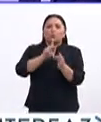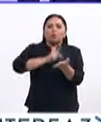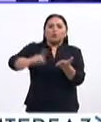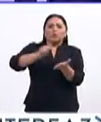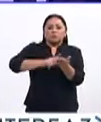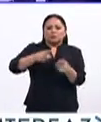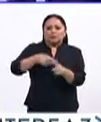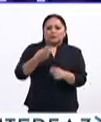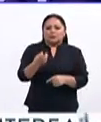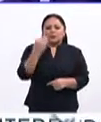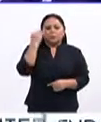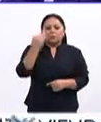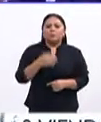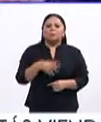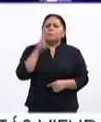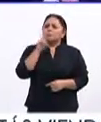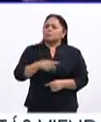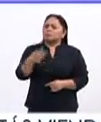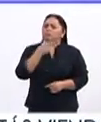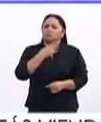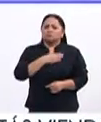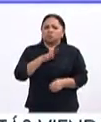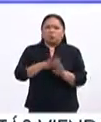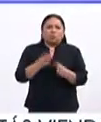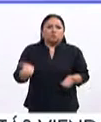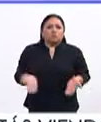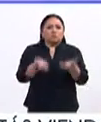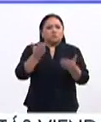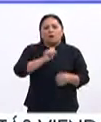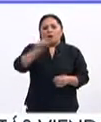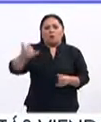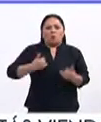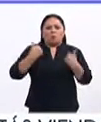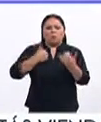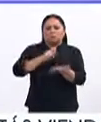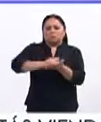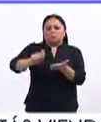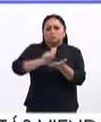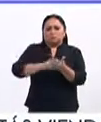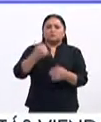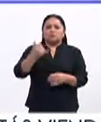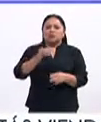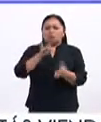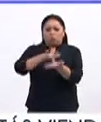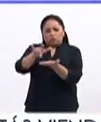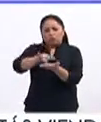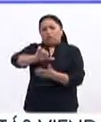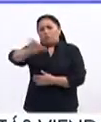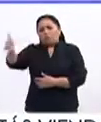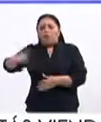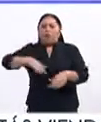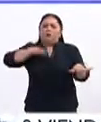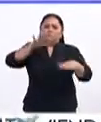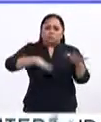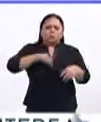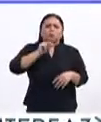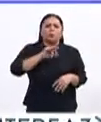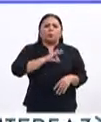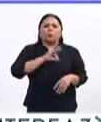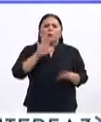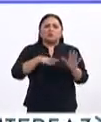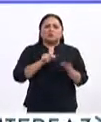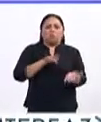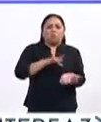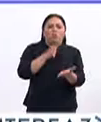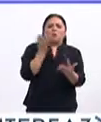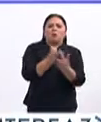de esta circunstancia, ¿no? Claro, y es muy generoso, ha impulsado Sí. a muchos jóvenes escritores, ha apoyado a otros. A veces uno puede no compartir